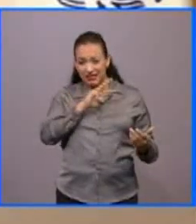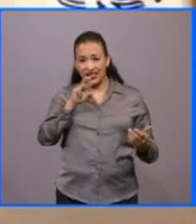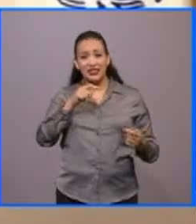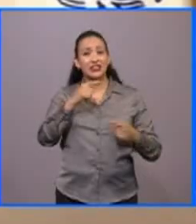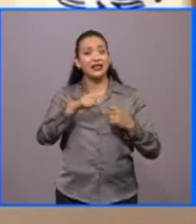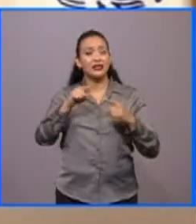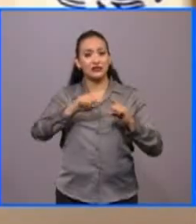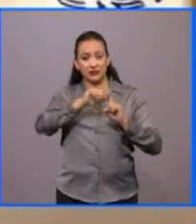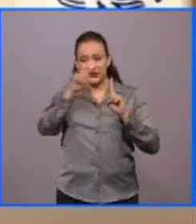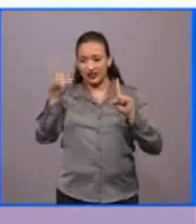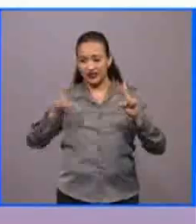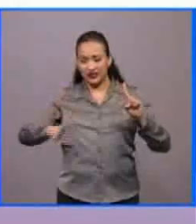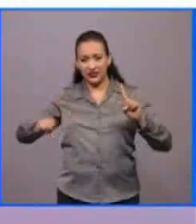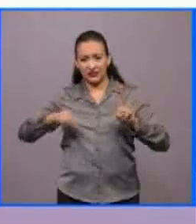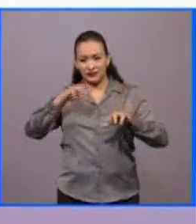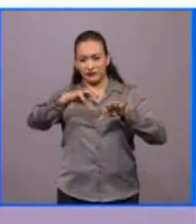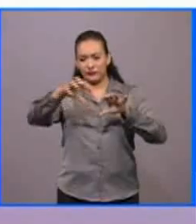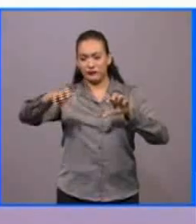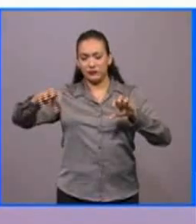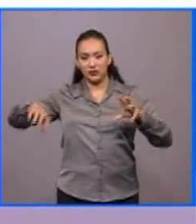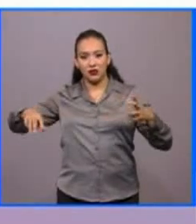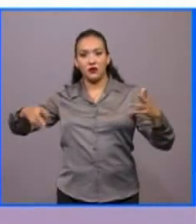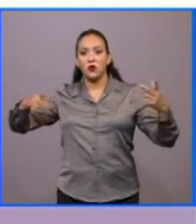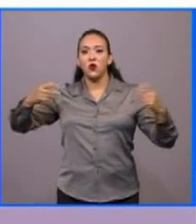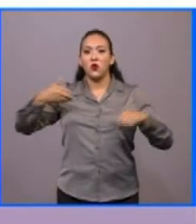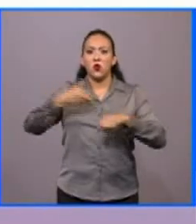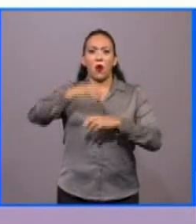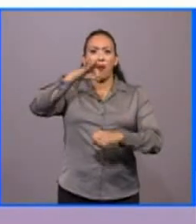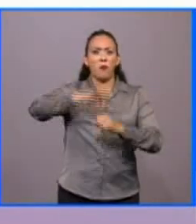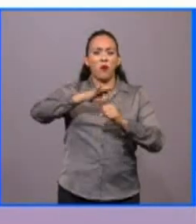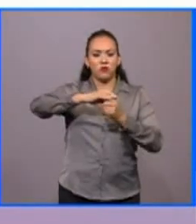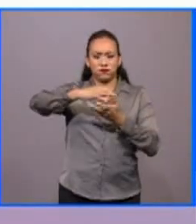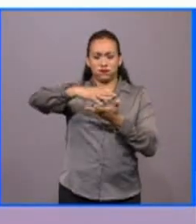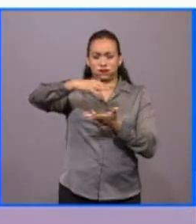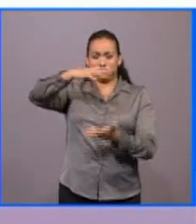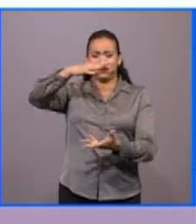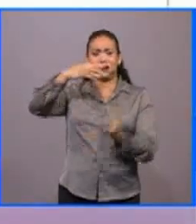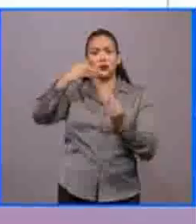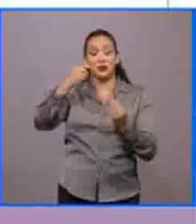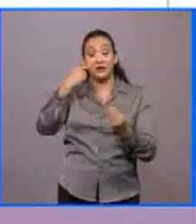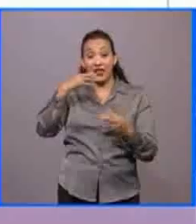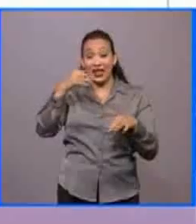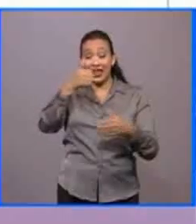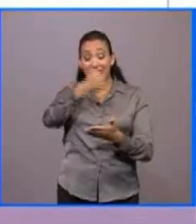consejos distritales, debido a la complejidad y número de votos por elector, pues